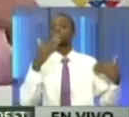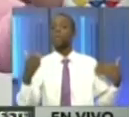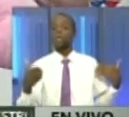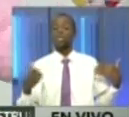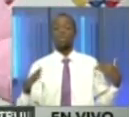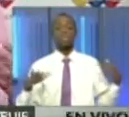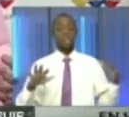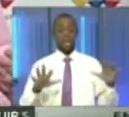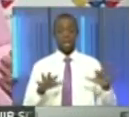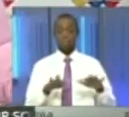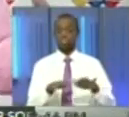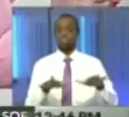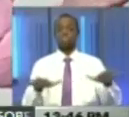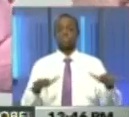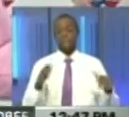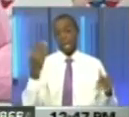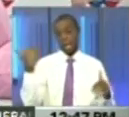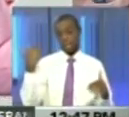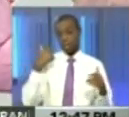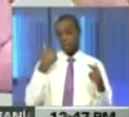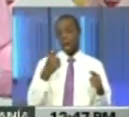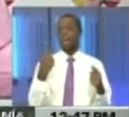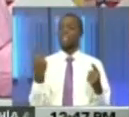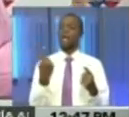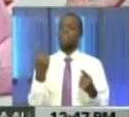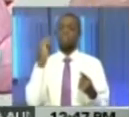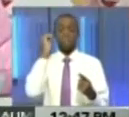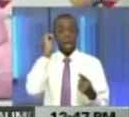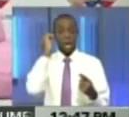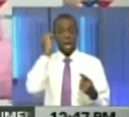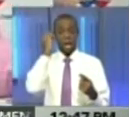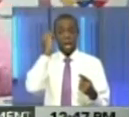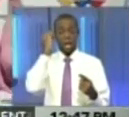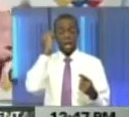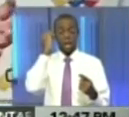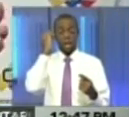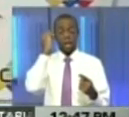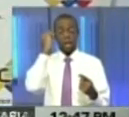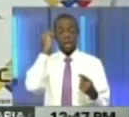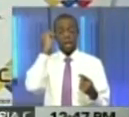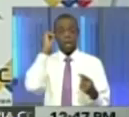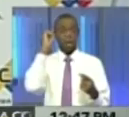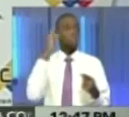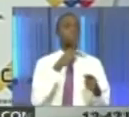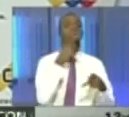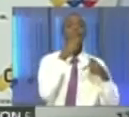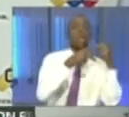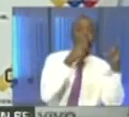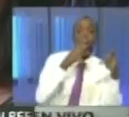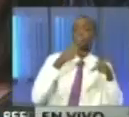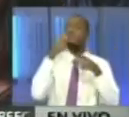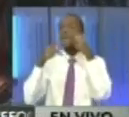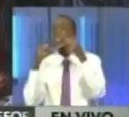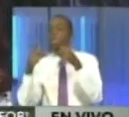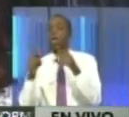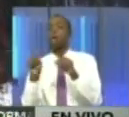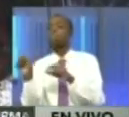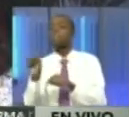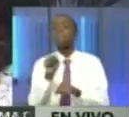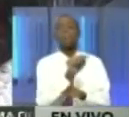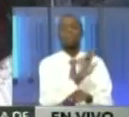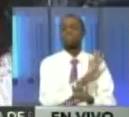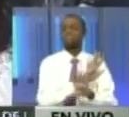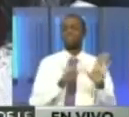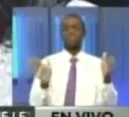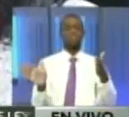centrado en ese momento en las organizaciones políticas, en partidos políticos, sino que se centra en la ciudadana y